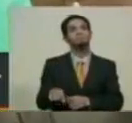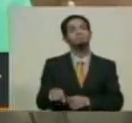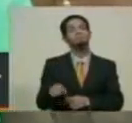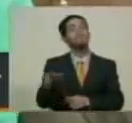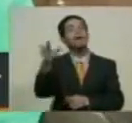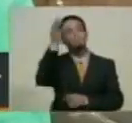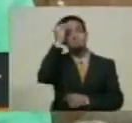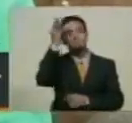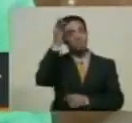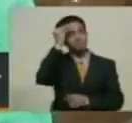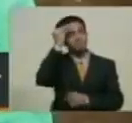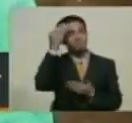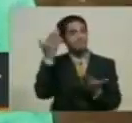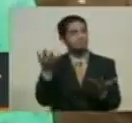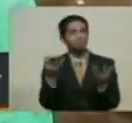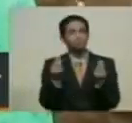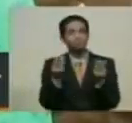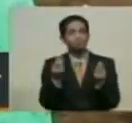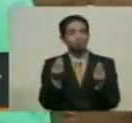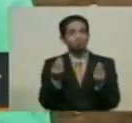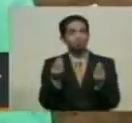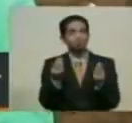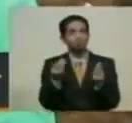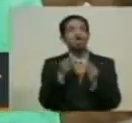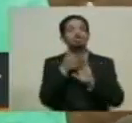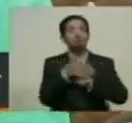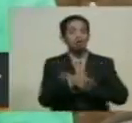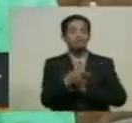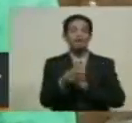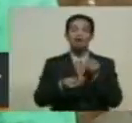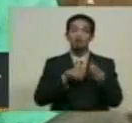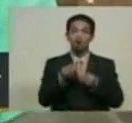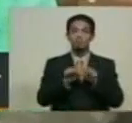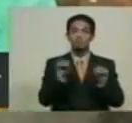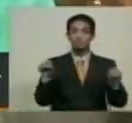aprendimos mucho sobre el sistema de salud